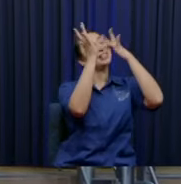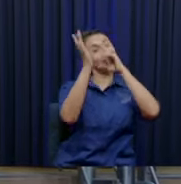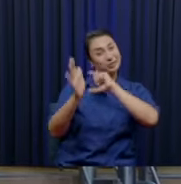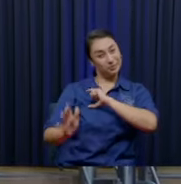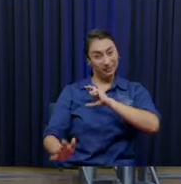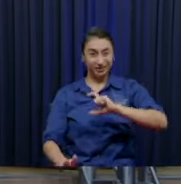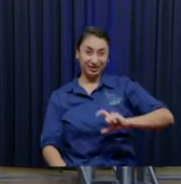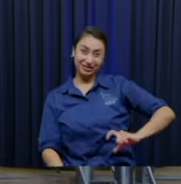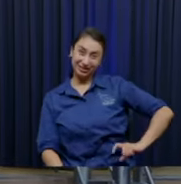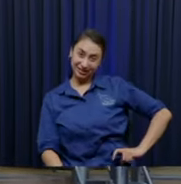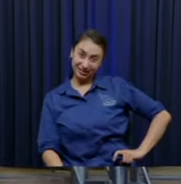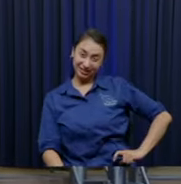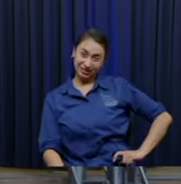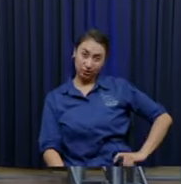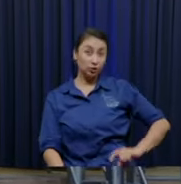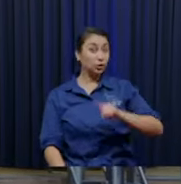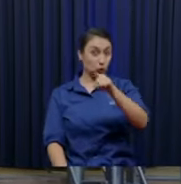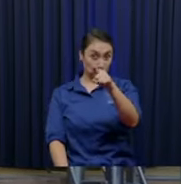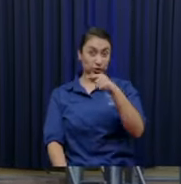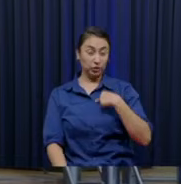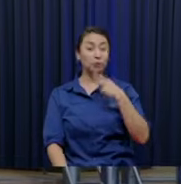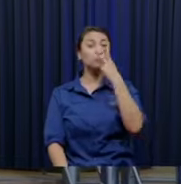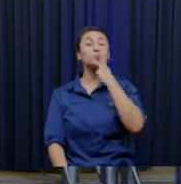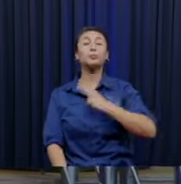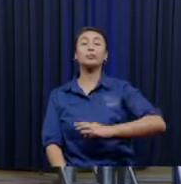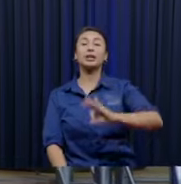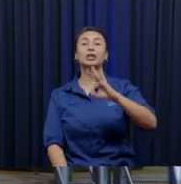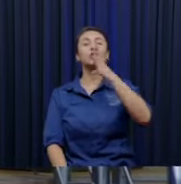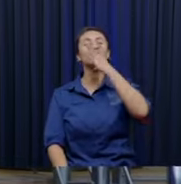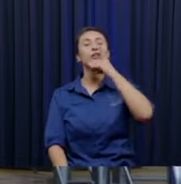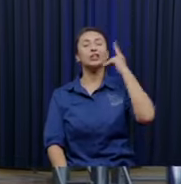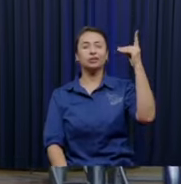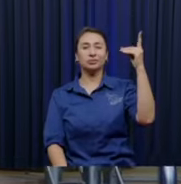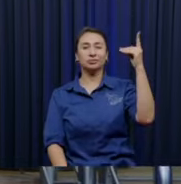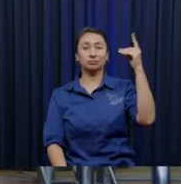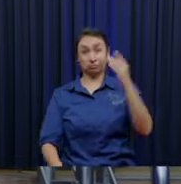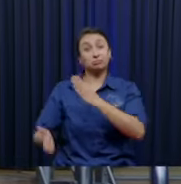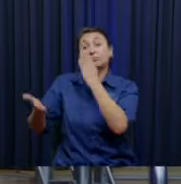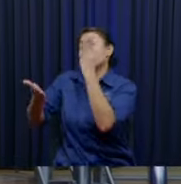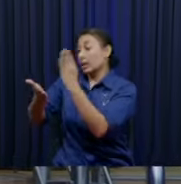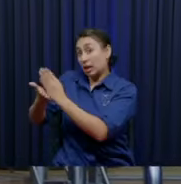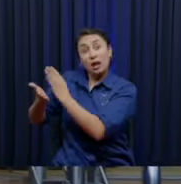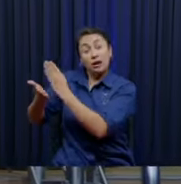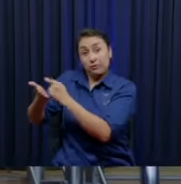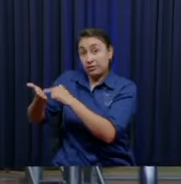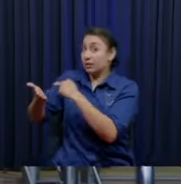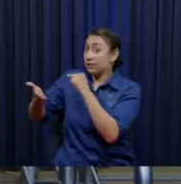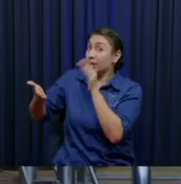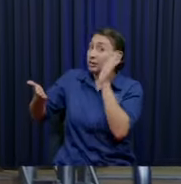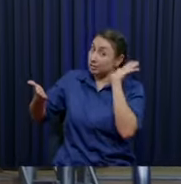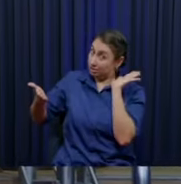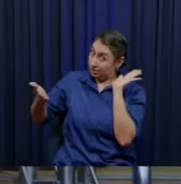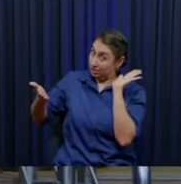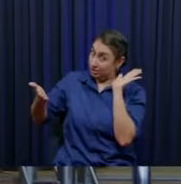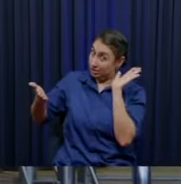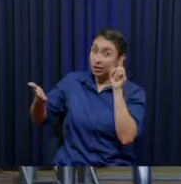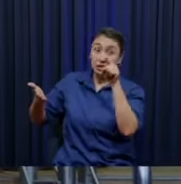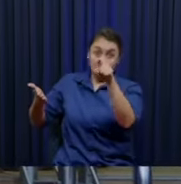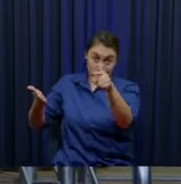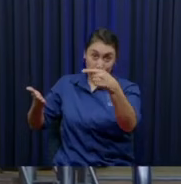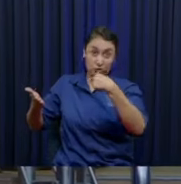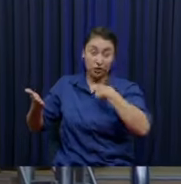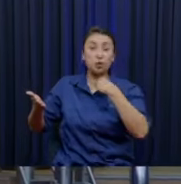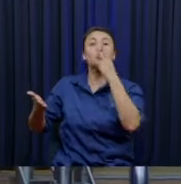nosotros. Somos hijos de Dios. Ahora eso no me lo inventé yo, la Biblia dice: ahora sois hijos de